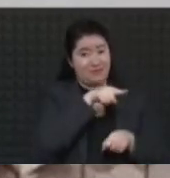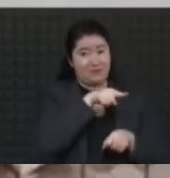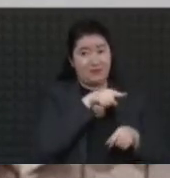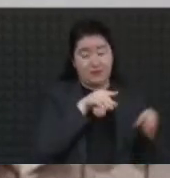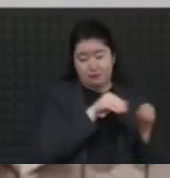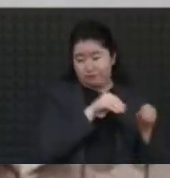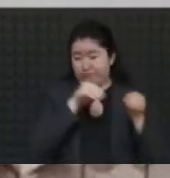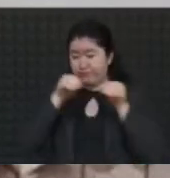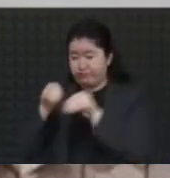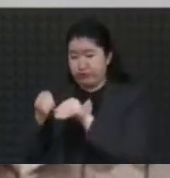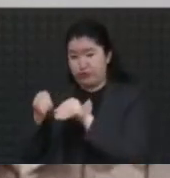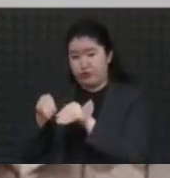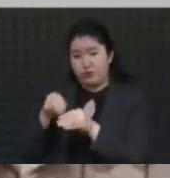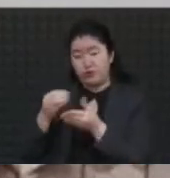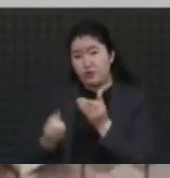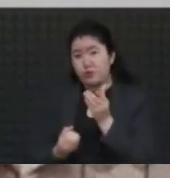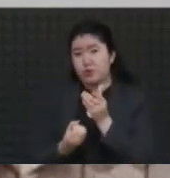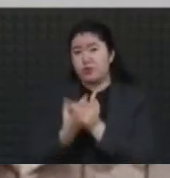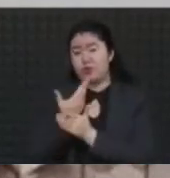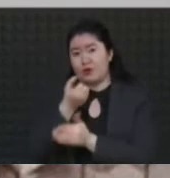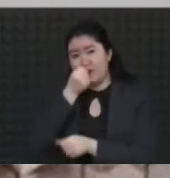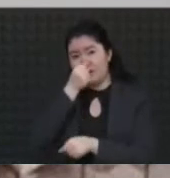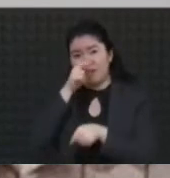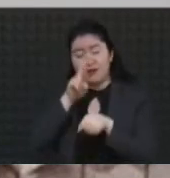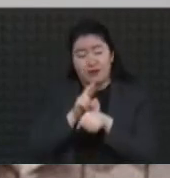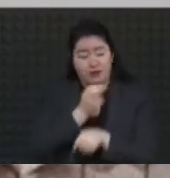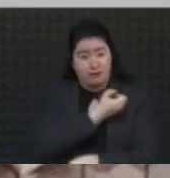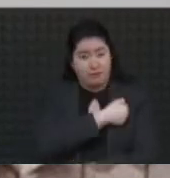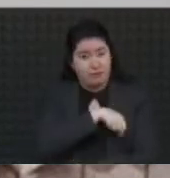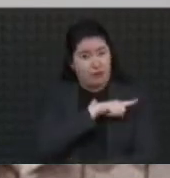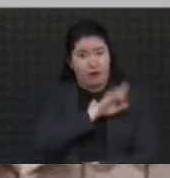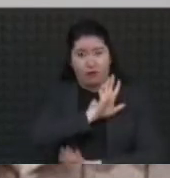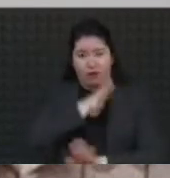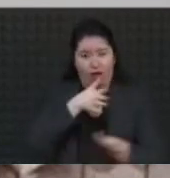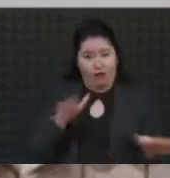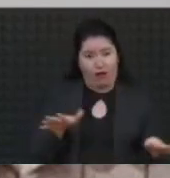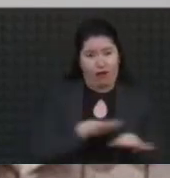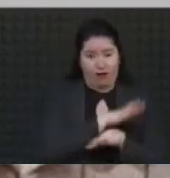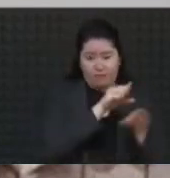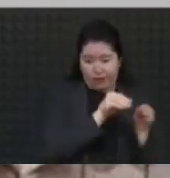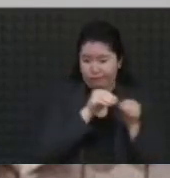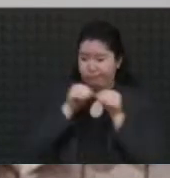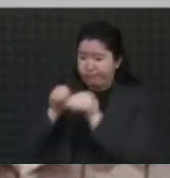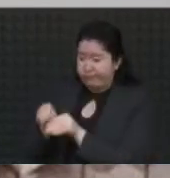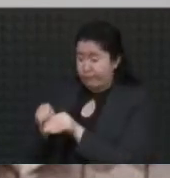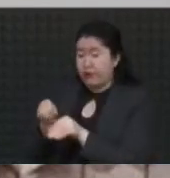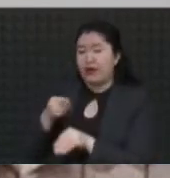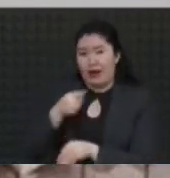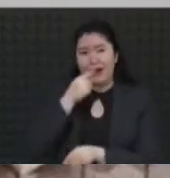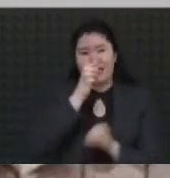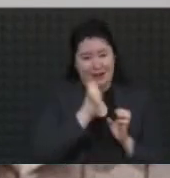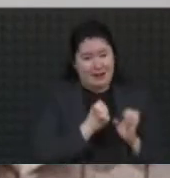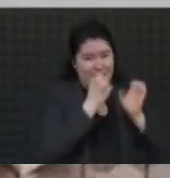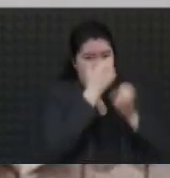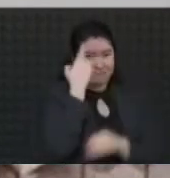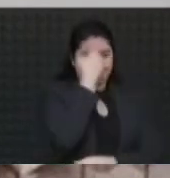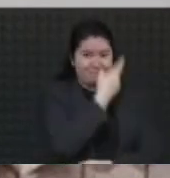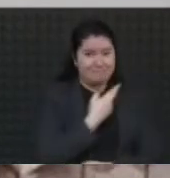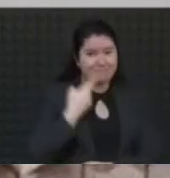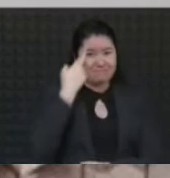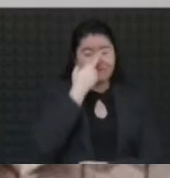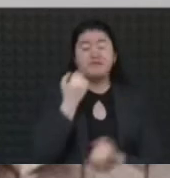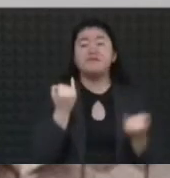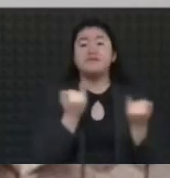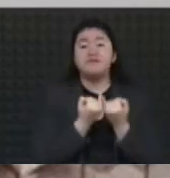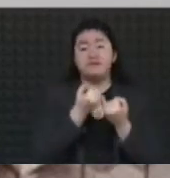al nuevo inmueble donde ahora está la Secretaría de Salud y se va a revisar obviamente. También en el caso de Secretaría